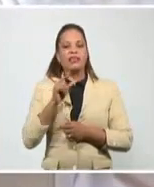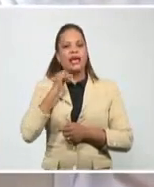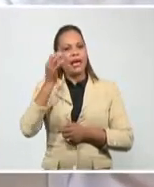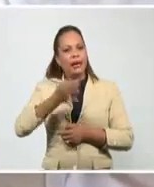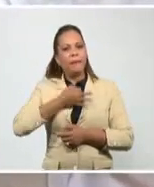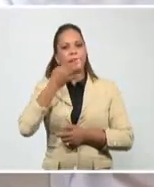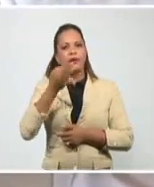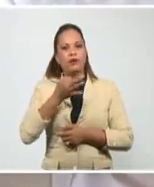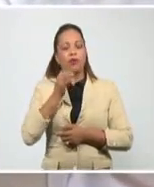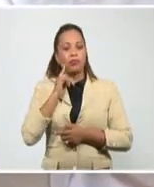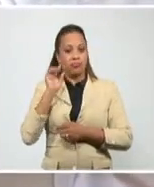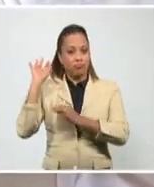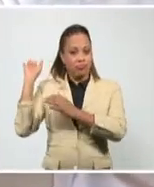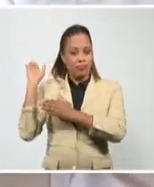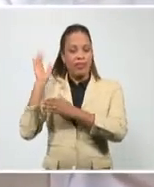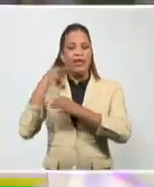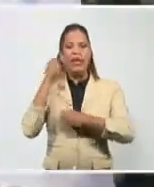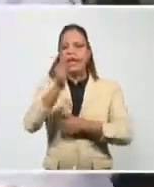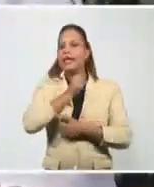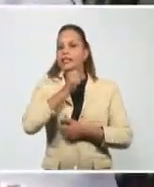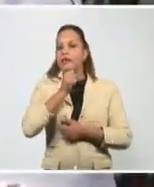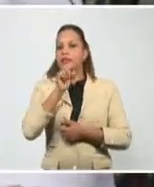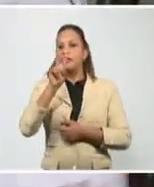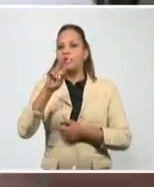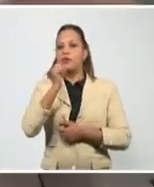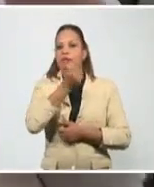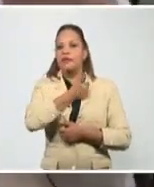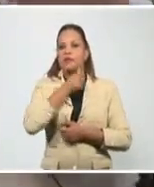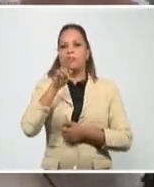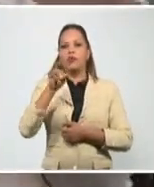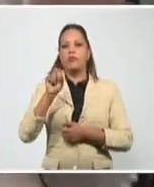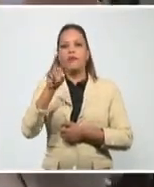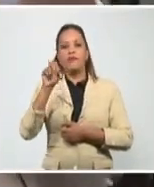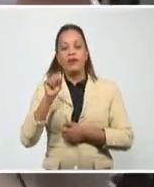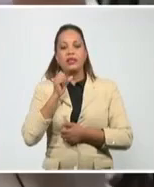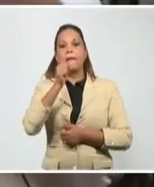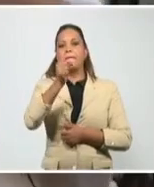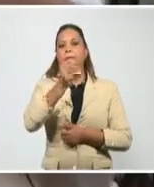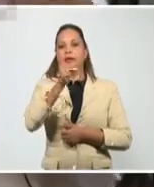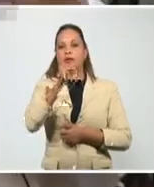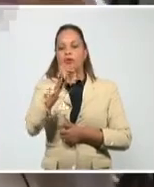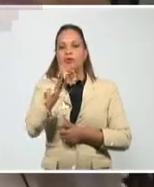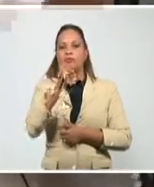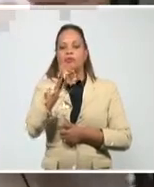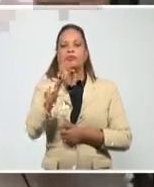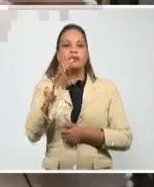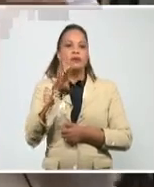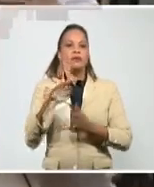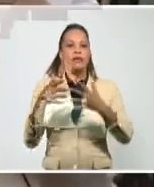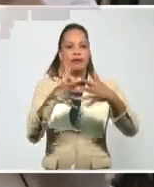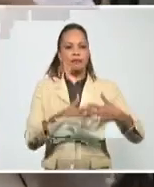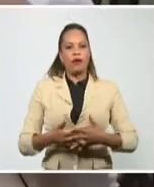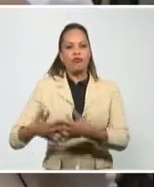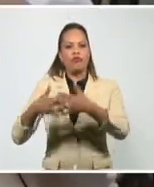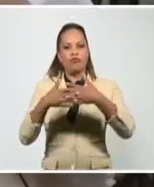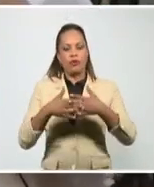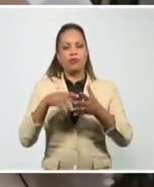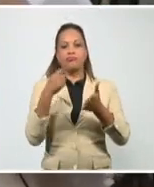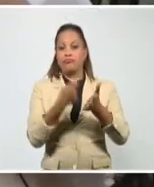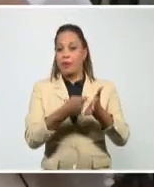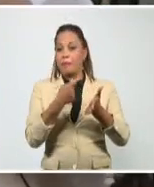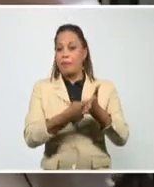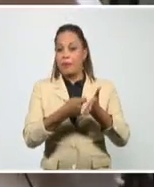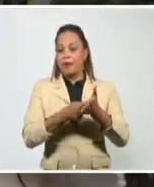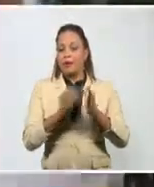propia Bruguera en entrevista concedida el 2 de diciembre de 2020 a Periodismo de Barrio, plataforma digital financiada por la Fundación